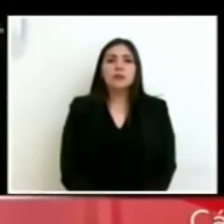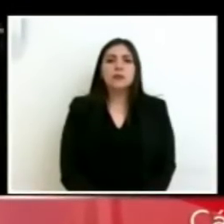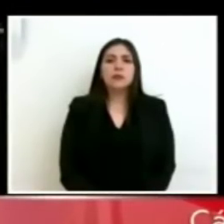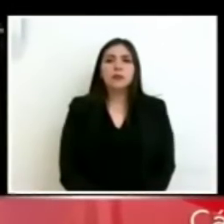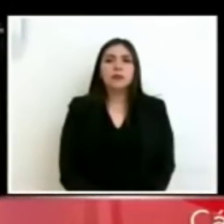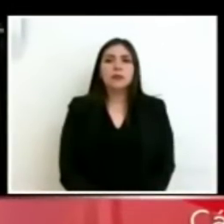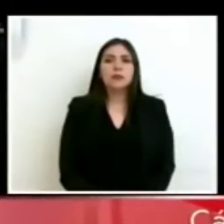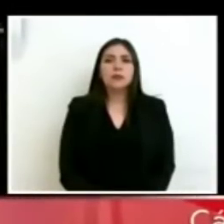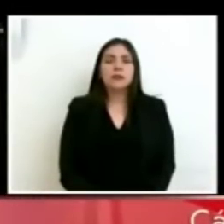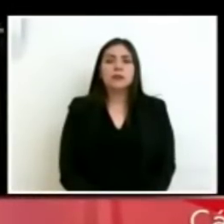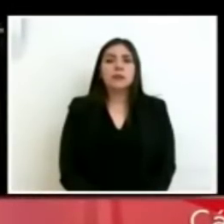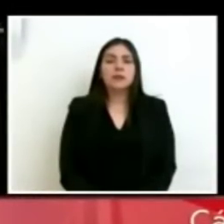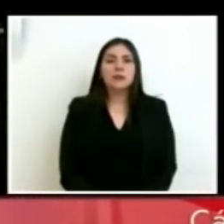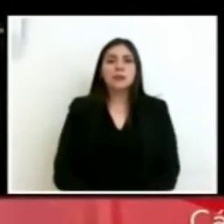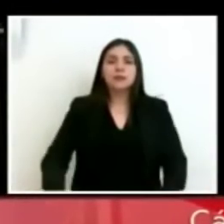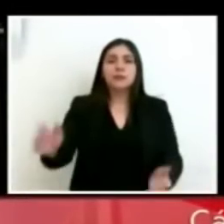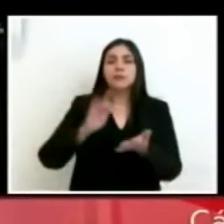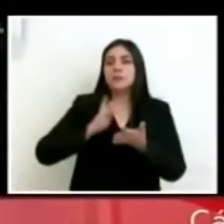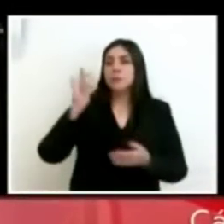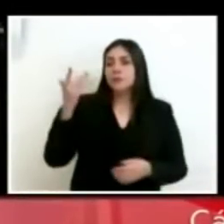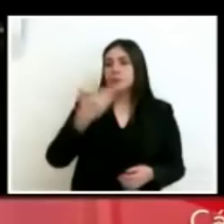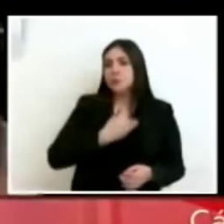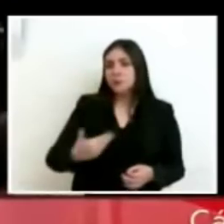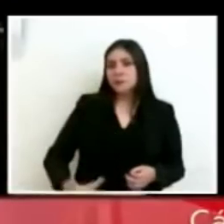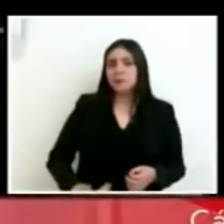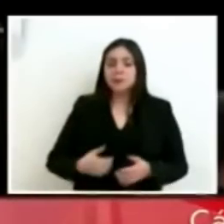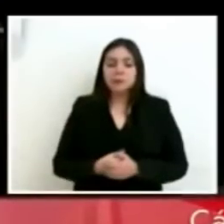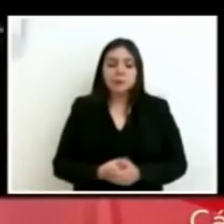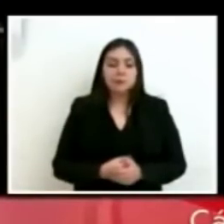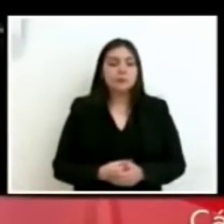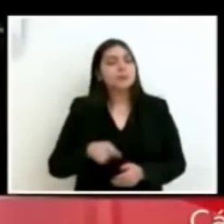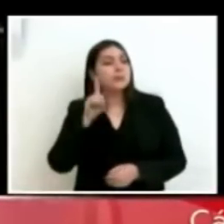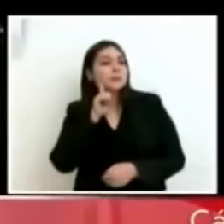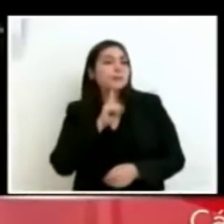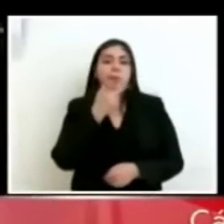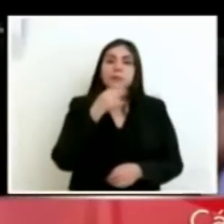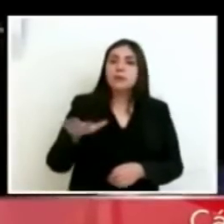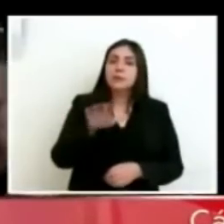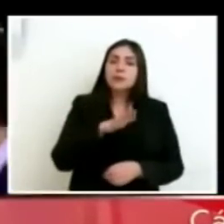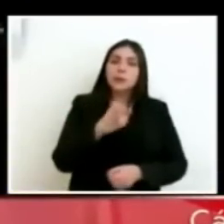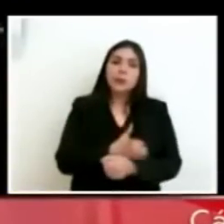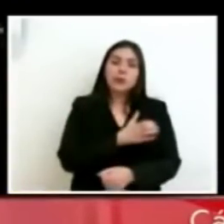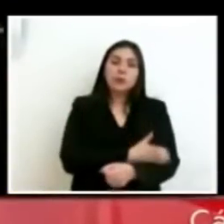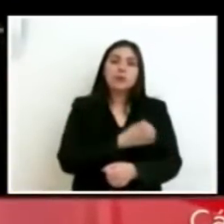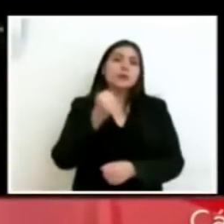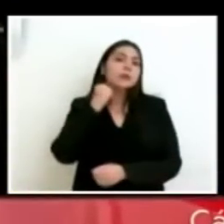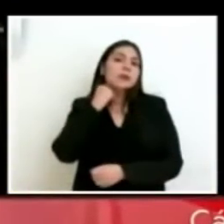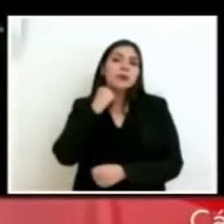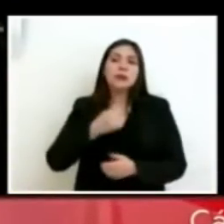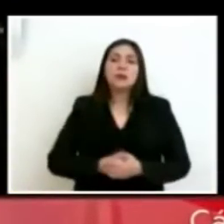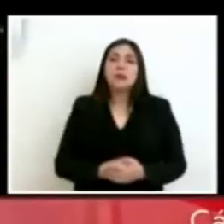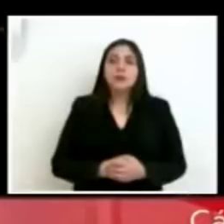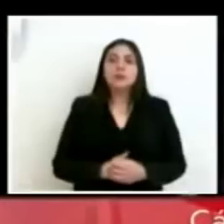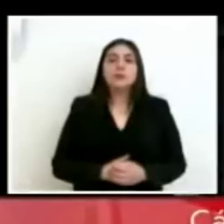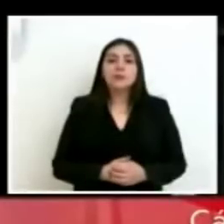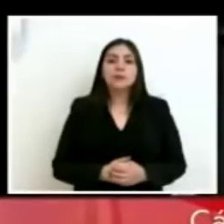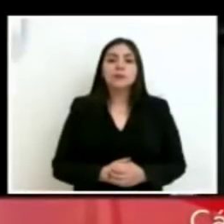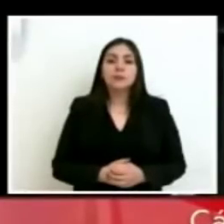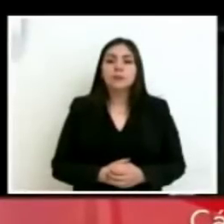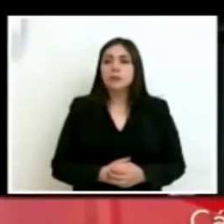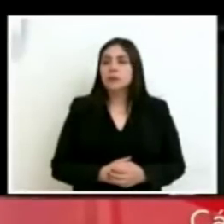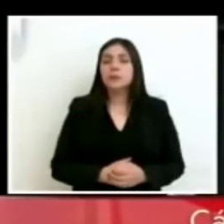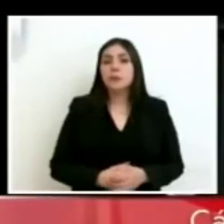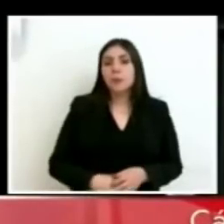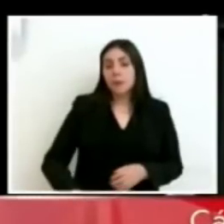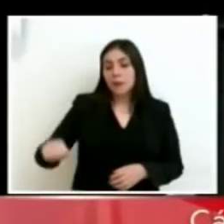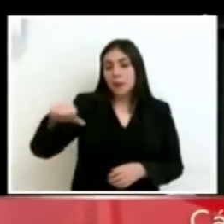Gracias, presidente. Ciudadanas y ciudadanos, compañeras y compañeros legisladores, hoy estas horas